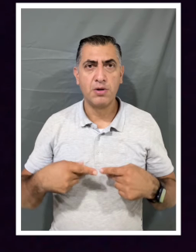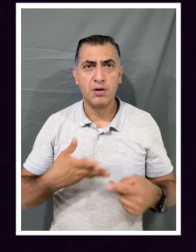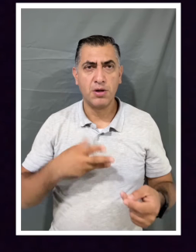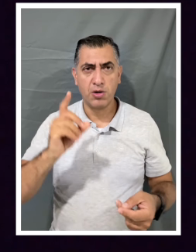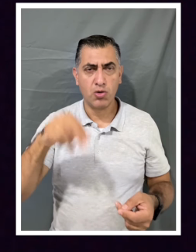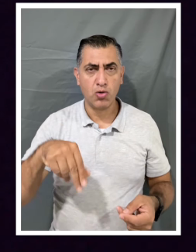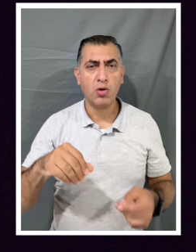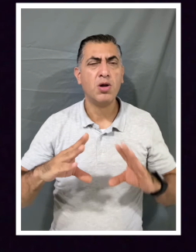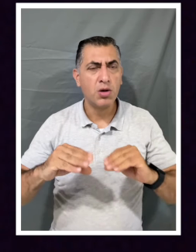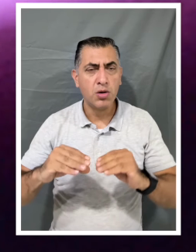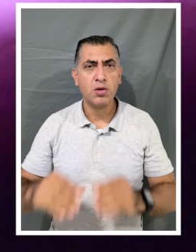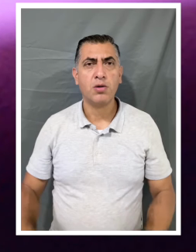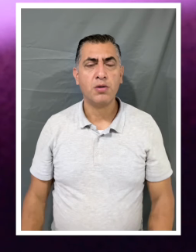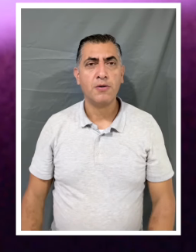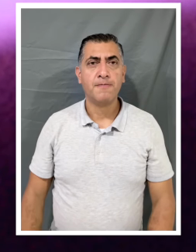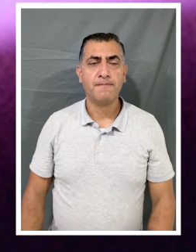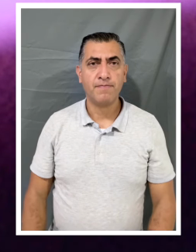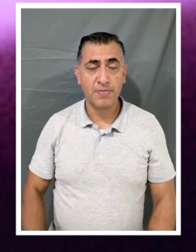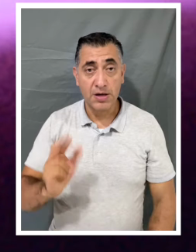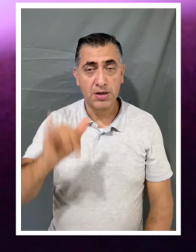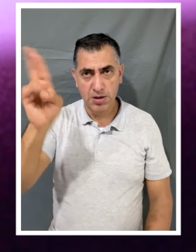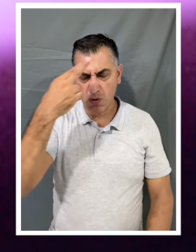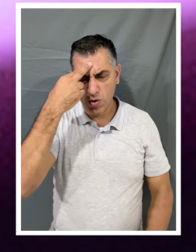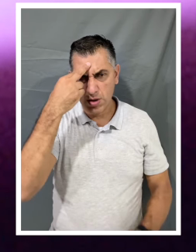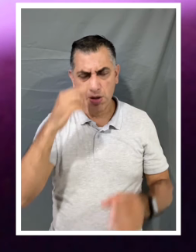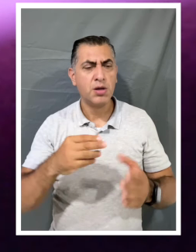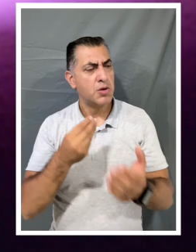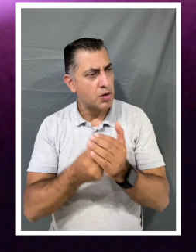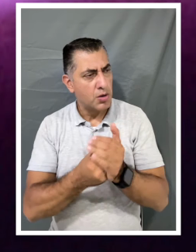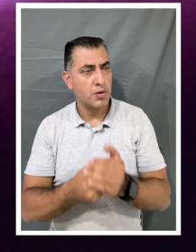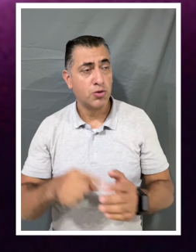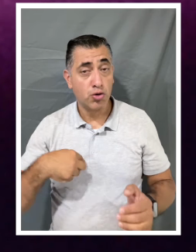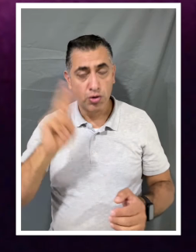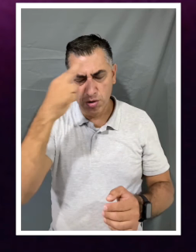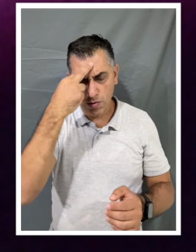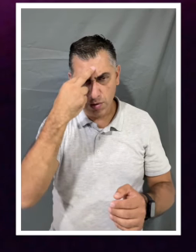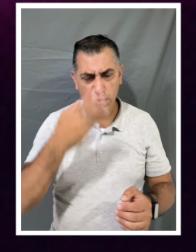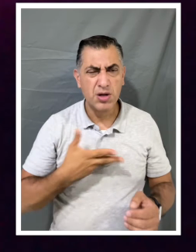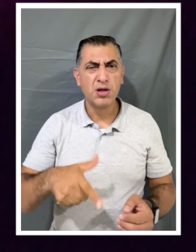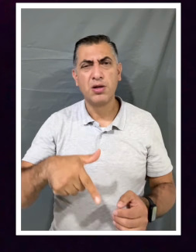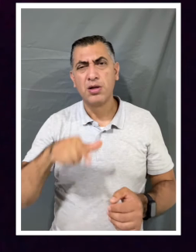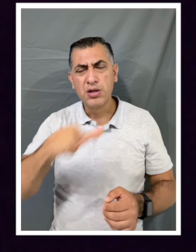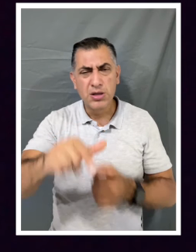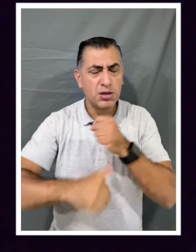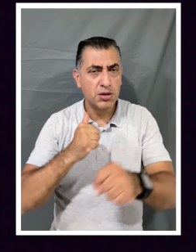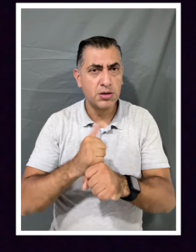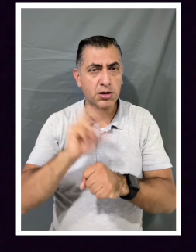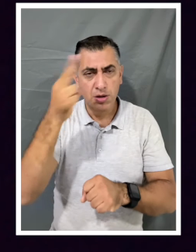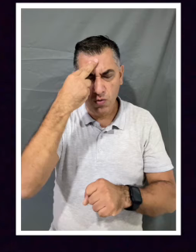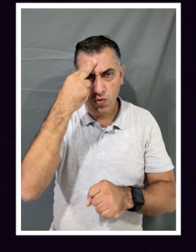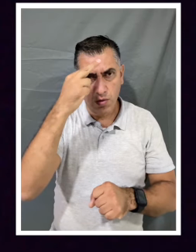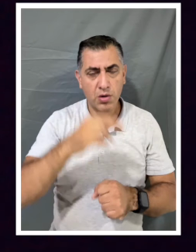puedes entrar a su clase Y te vas a acordar de su clase para siempre yo recuerdo cuando yo tenía como 17 años 16 años me acuerdo de